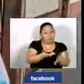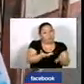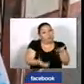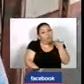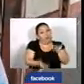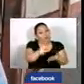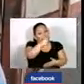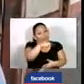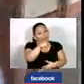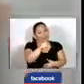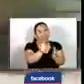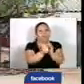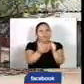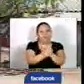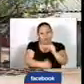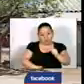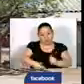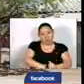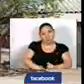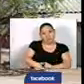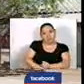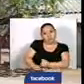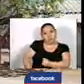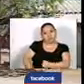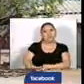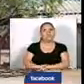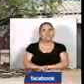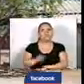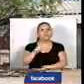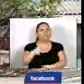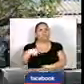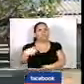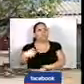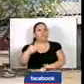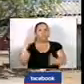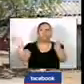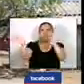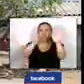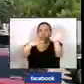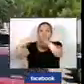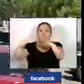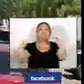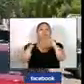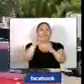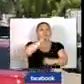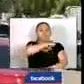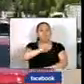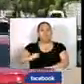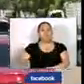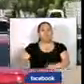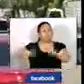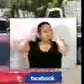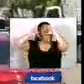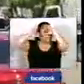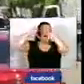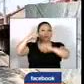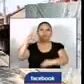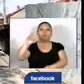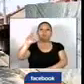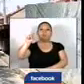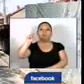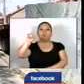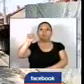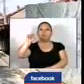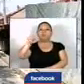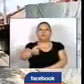infección estomacal. Se continúa en los próximos días fuertes vientos a nivel nacional. Con edición de Cristian Martínez,